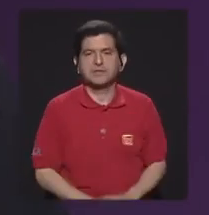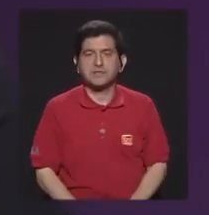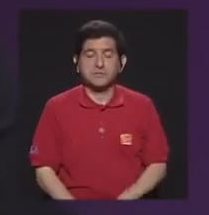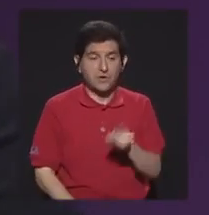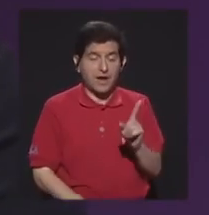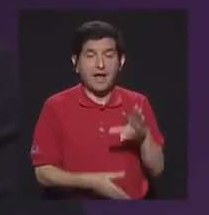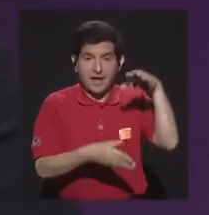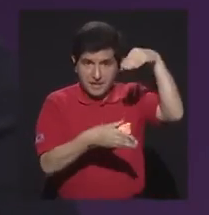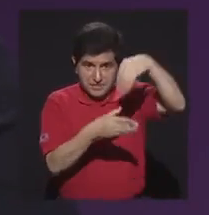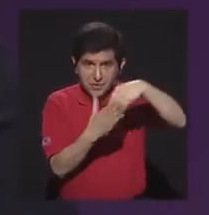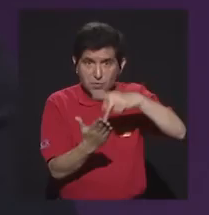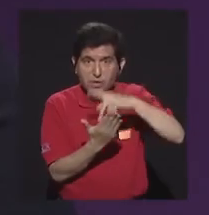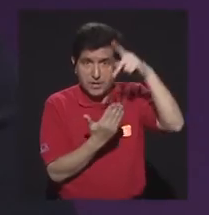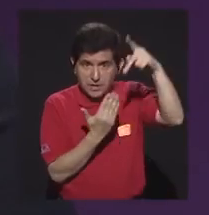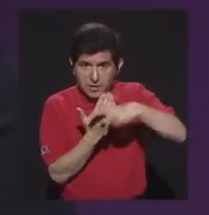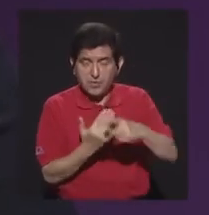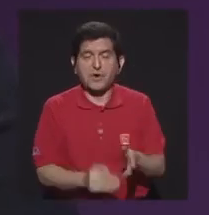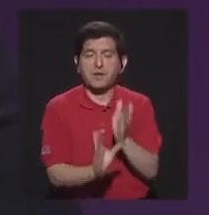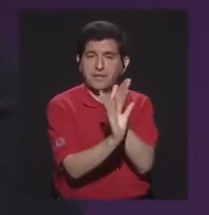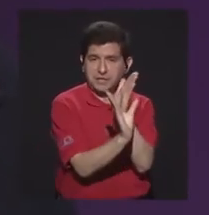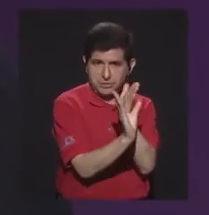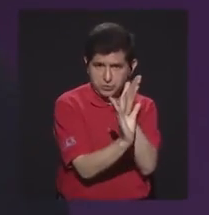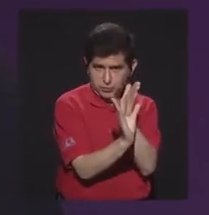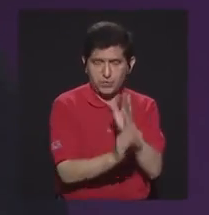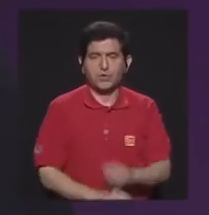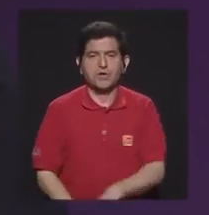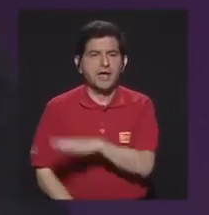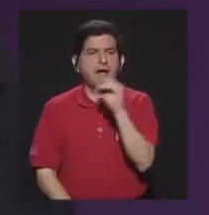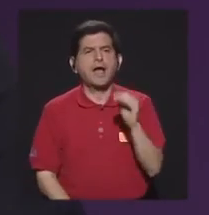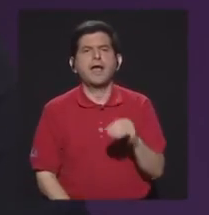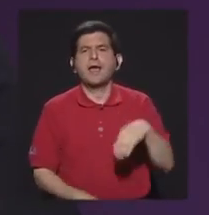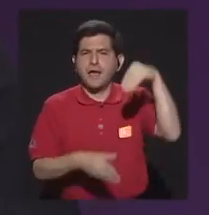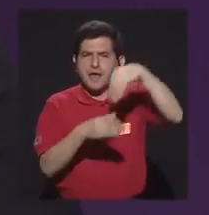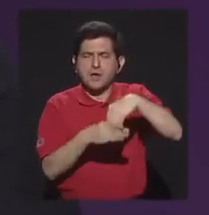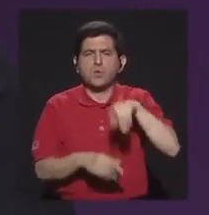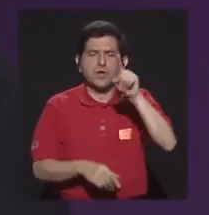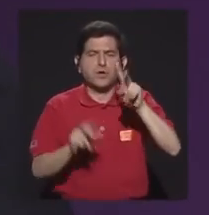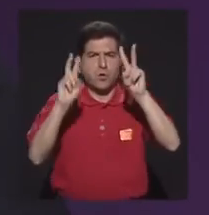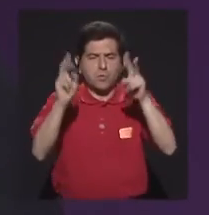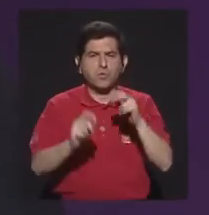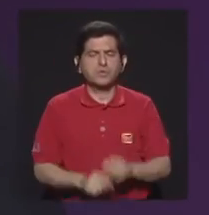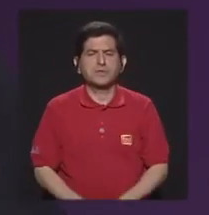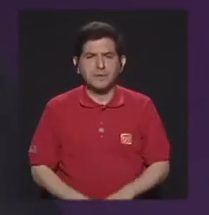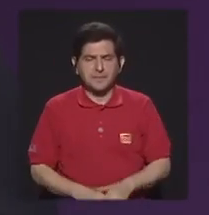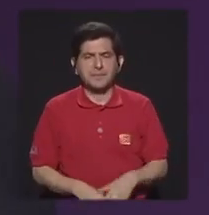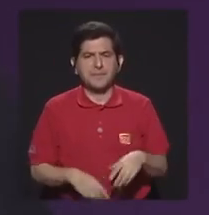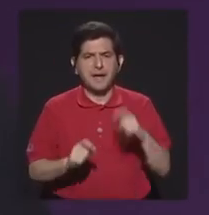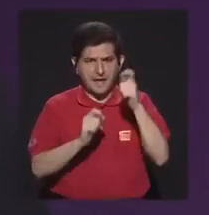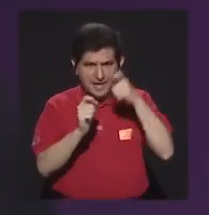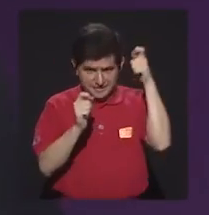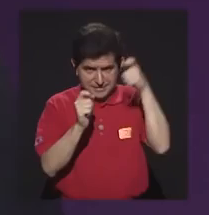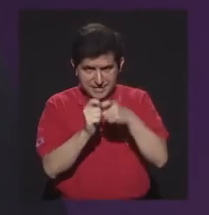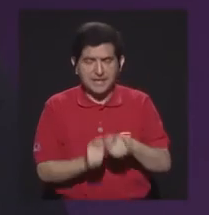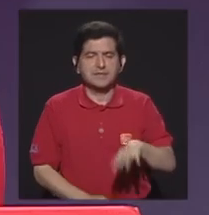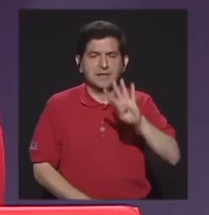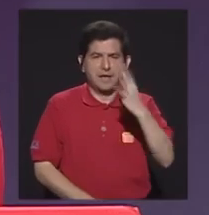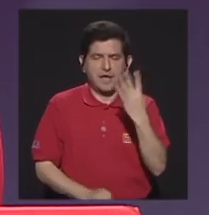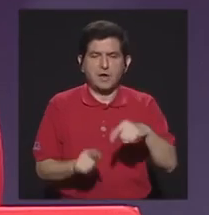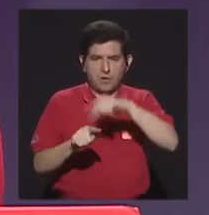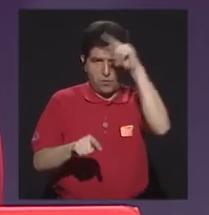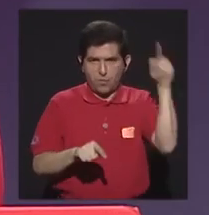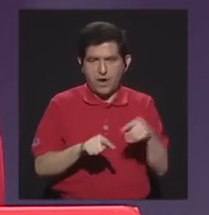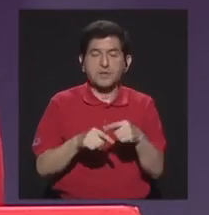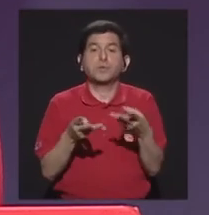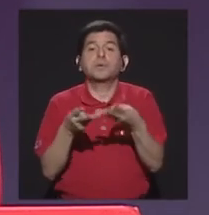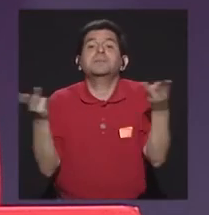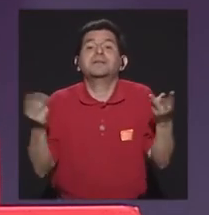incluir en el programa de psicología y se va a incluir como una materia específica de afectividad y sexualidad para cuarto ciclo. Los